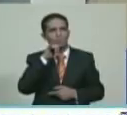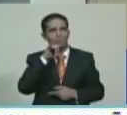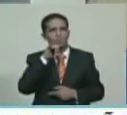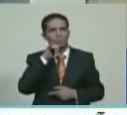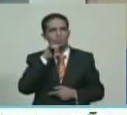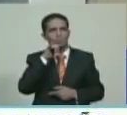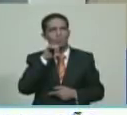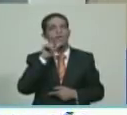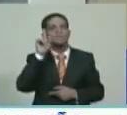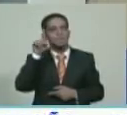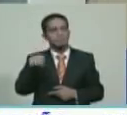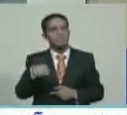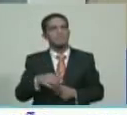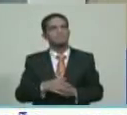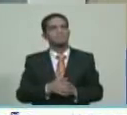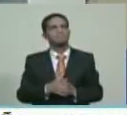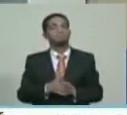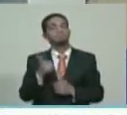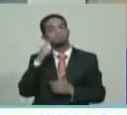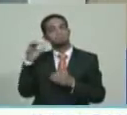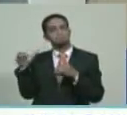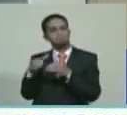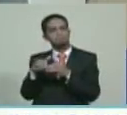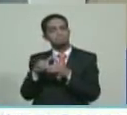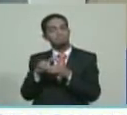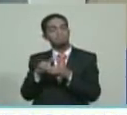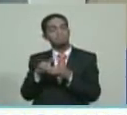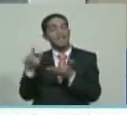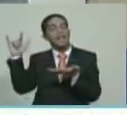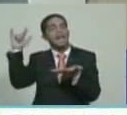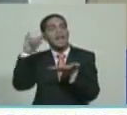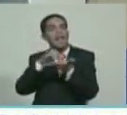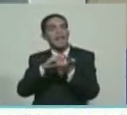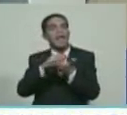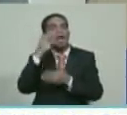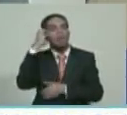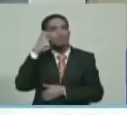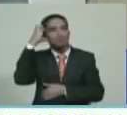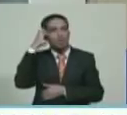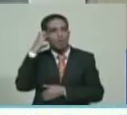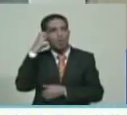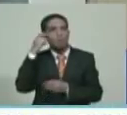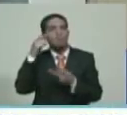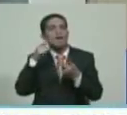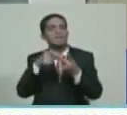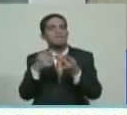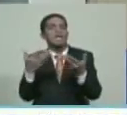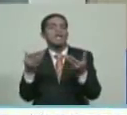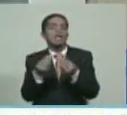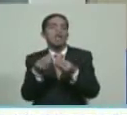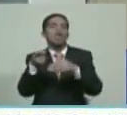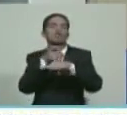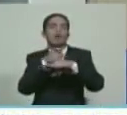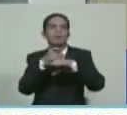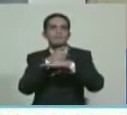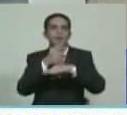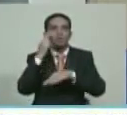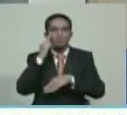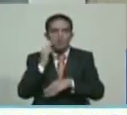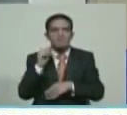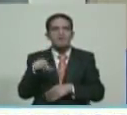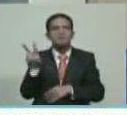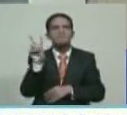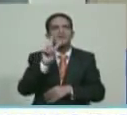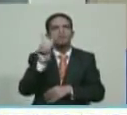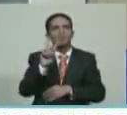queremos decir que la empresa aero europa y el gobierno bolivariano de venezuela ha